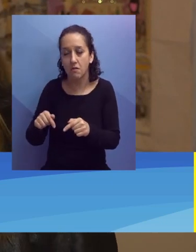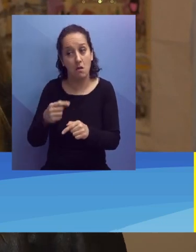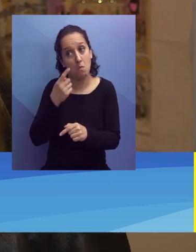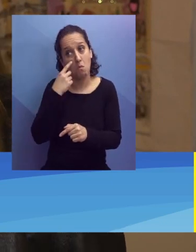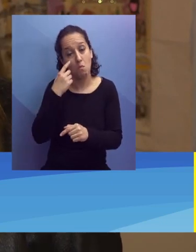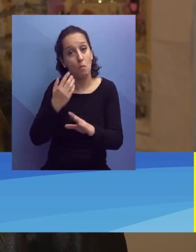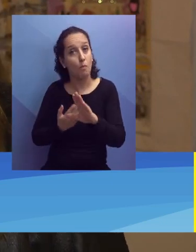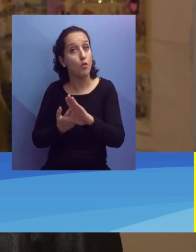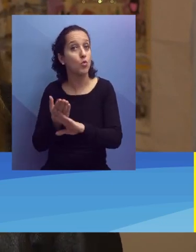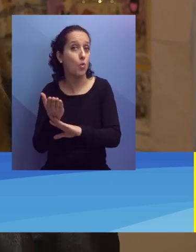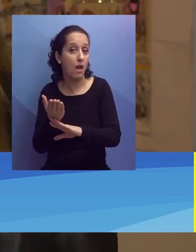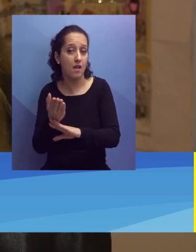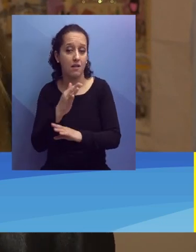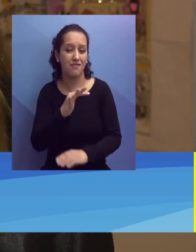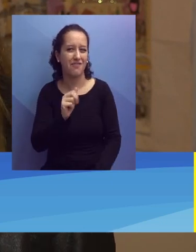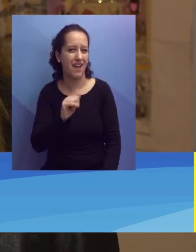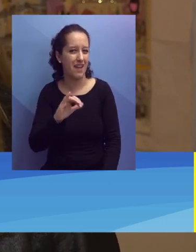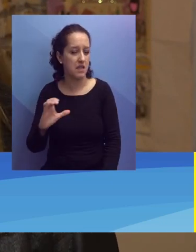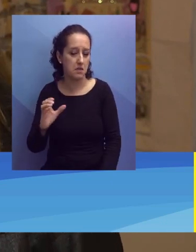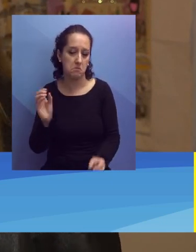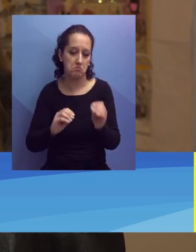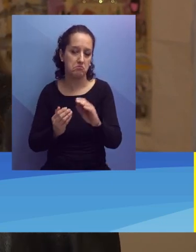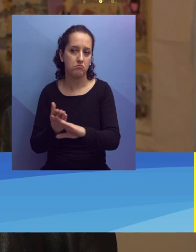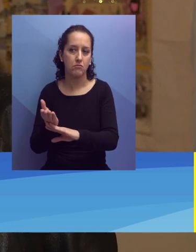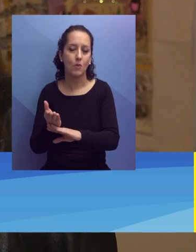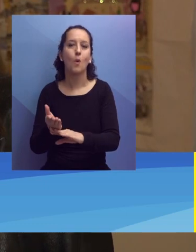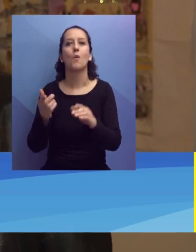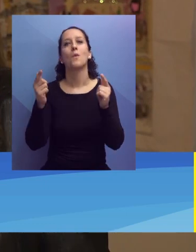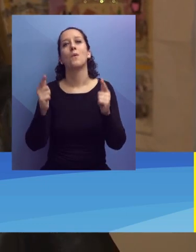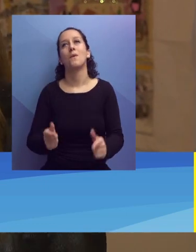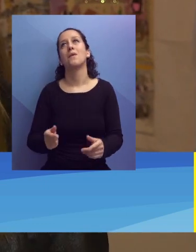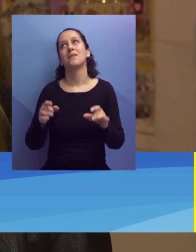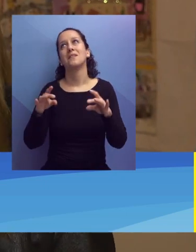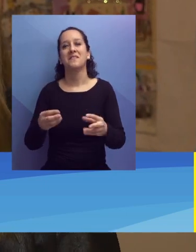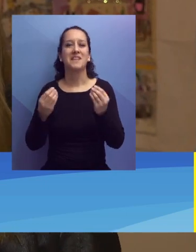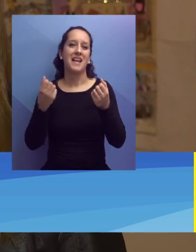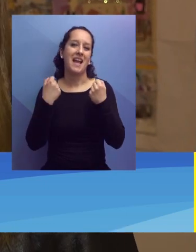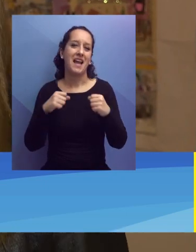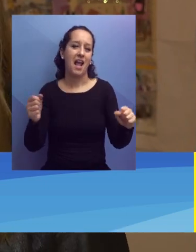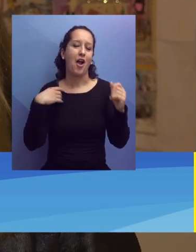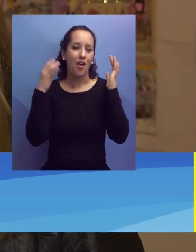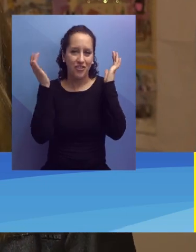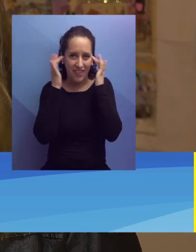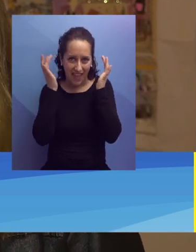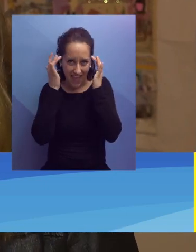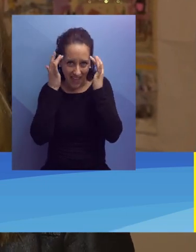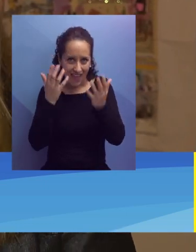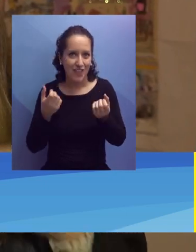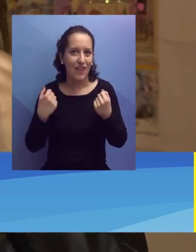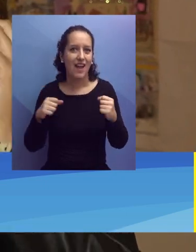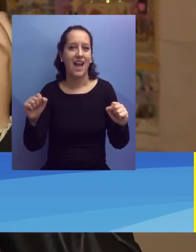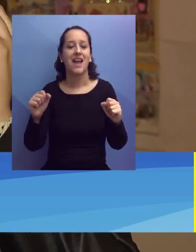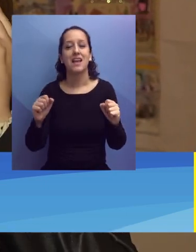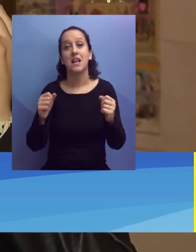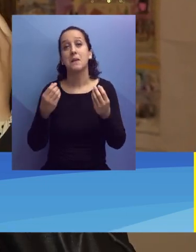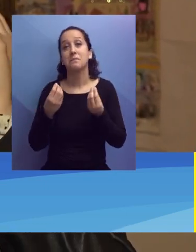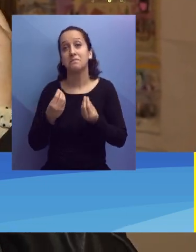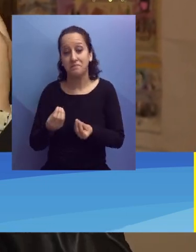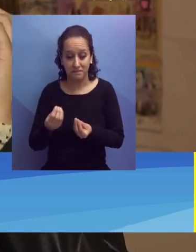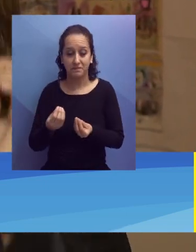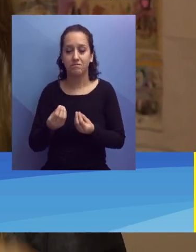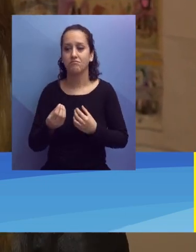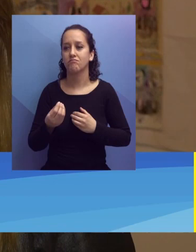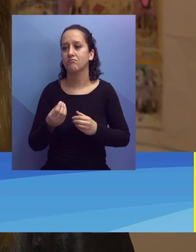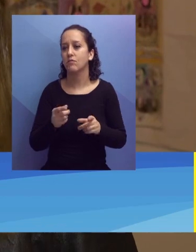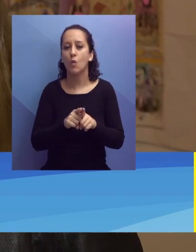la comuna. Entonces quisimos postular a este, maravillosamente lo ganamos, estamos muy contentos al respecto y creo que es una